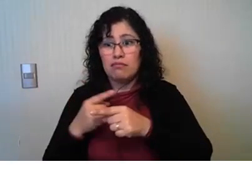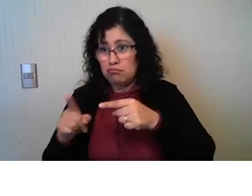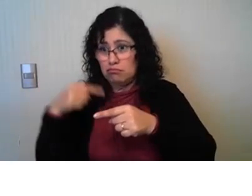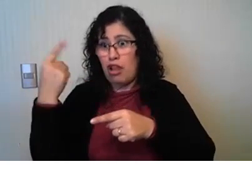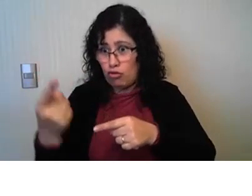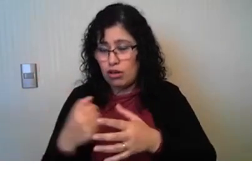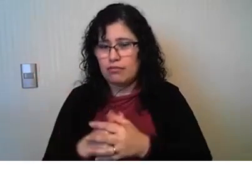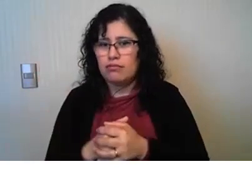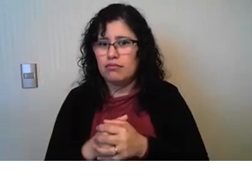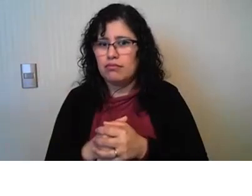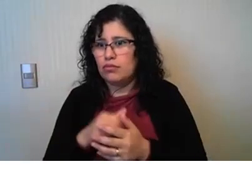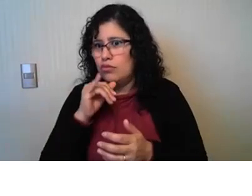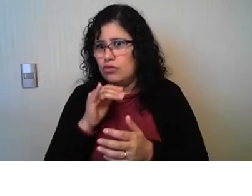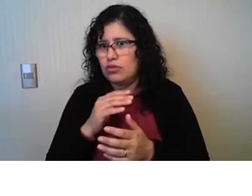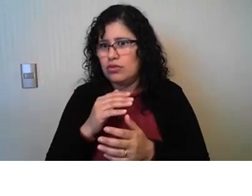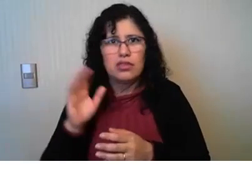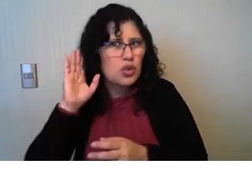No sé si me escucha,